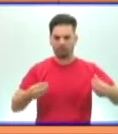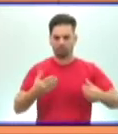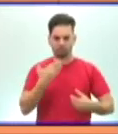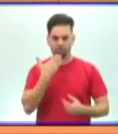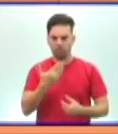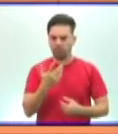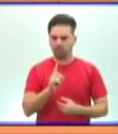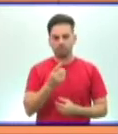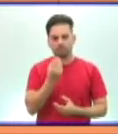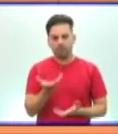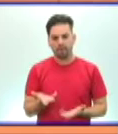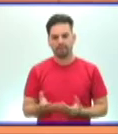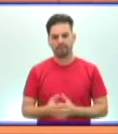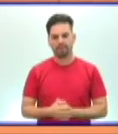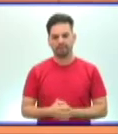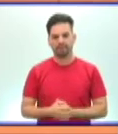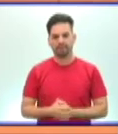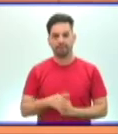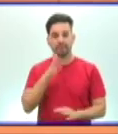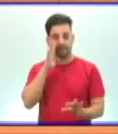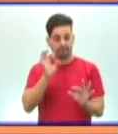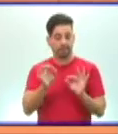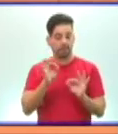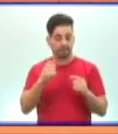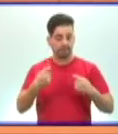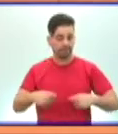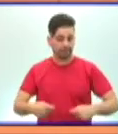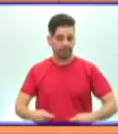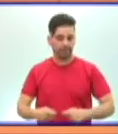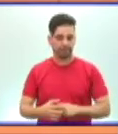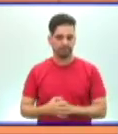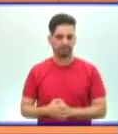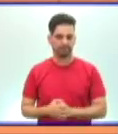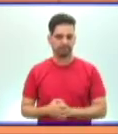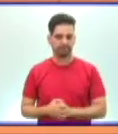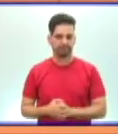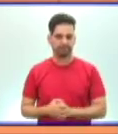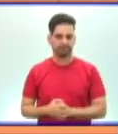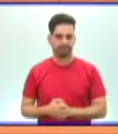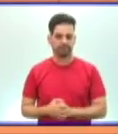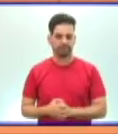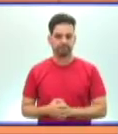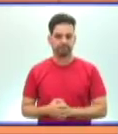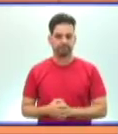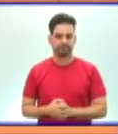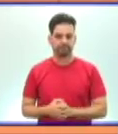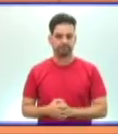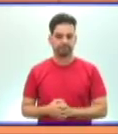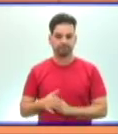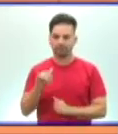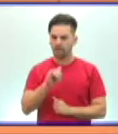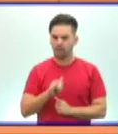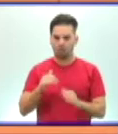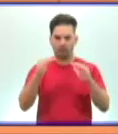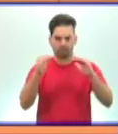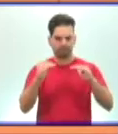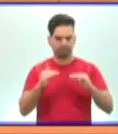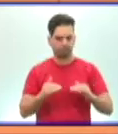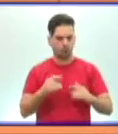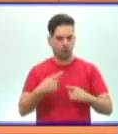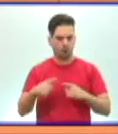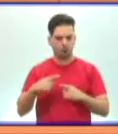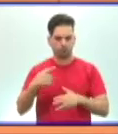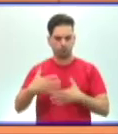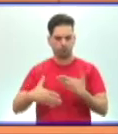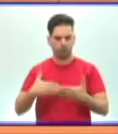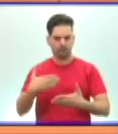tengamos en cuenta su protección. Y así sucesivamente con estos problemas ambientales que le estamos mostrando. Lo más